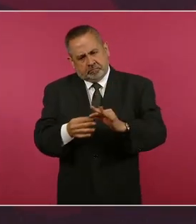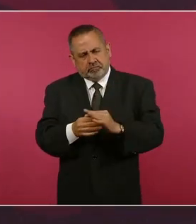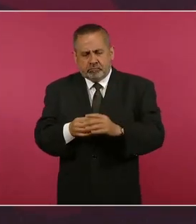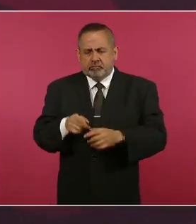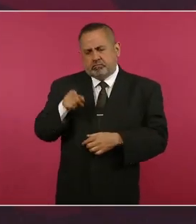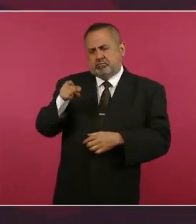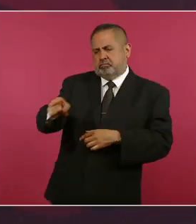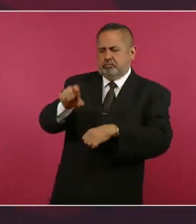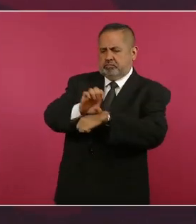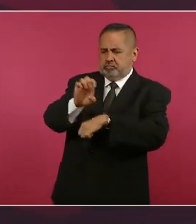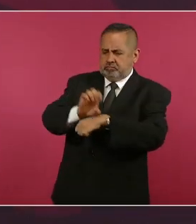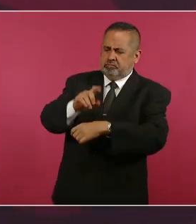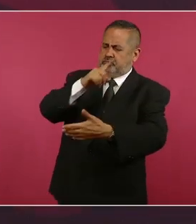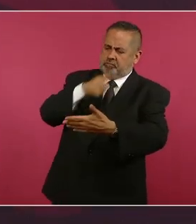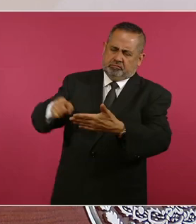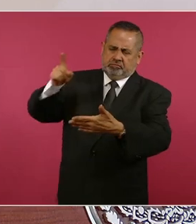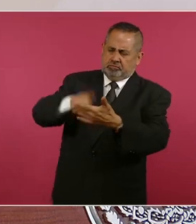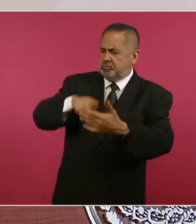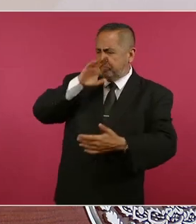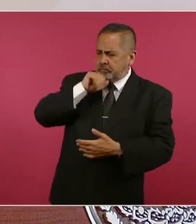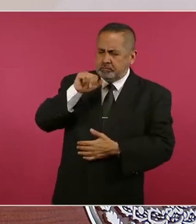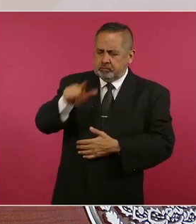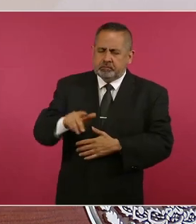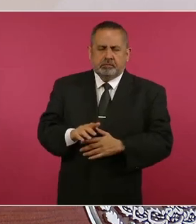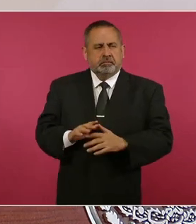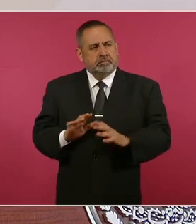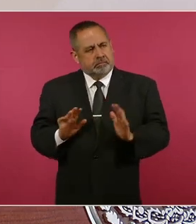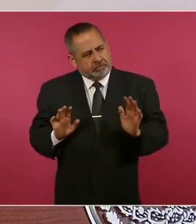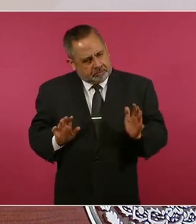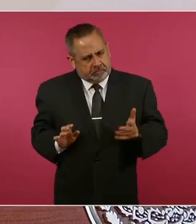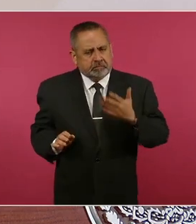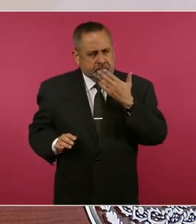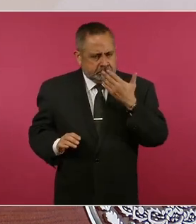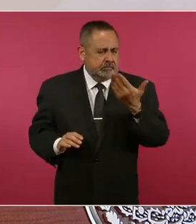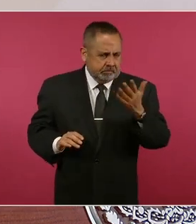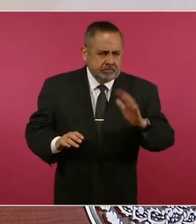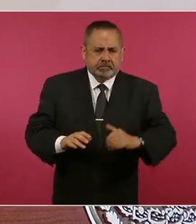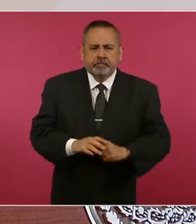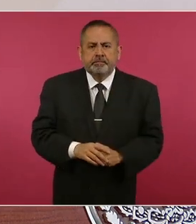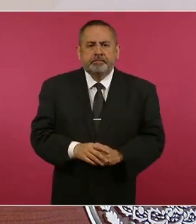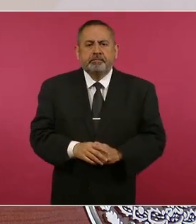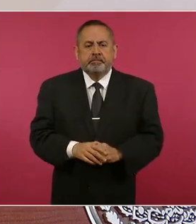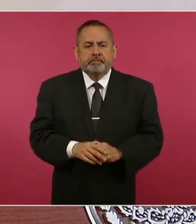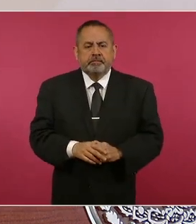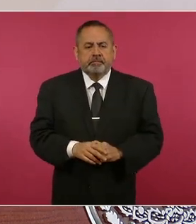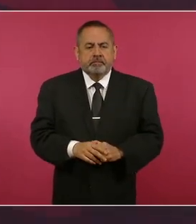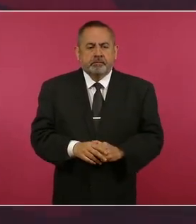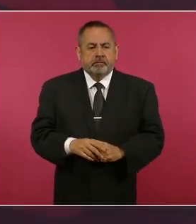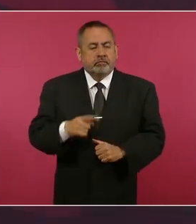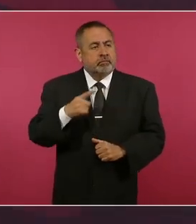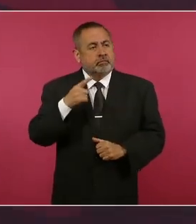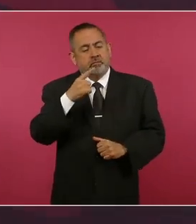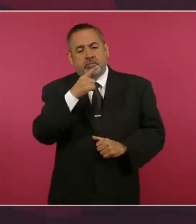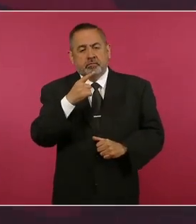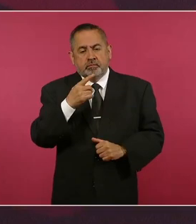condenando, ¿no?, los hechos. Porque como no tienen allá un